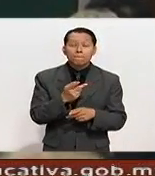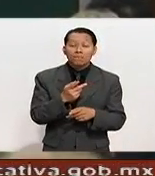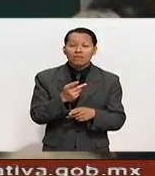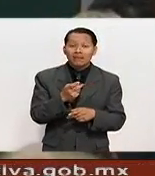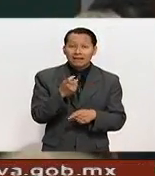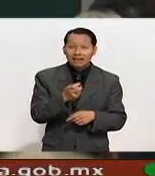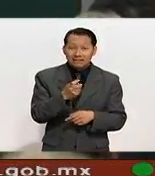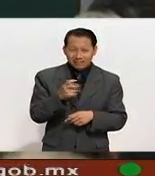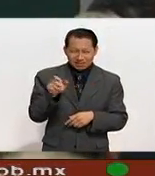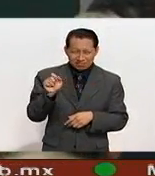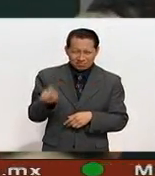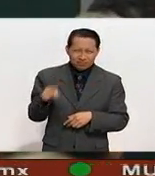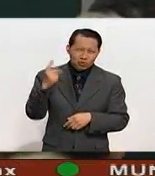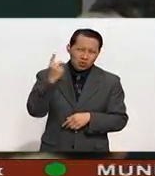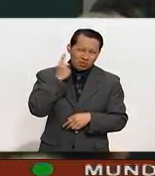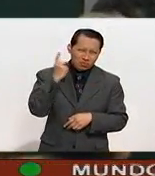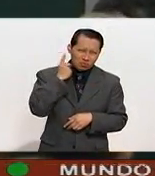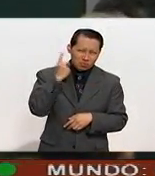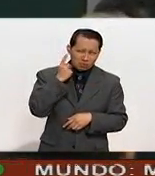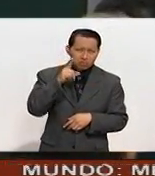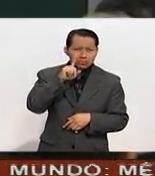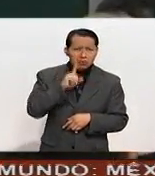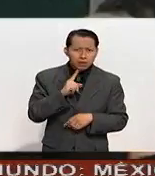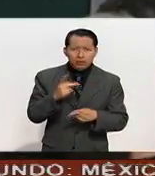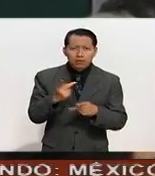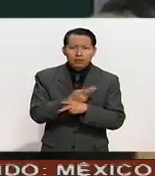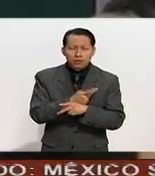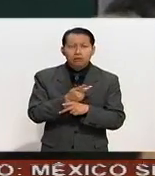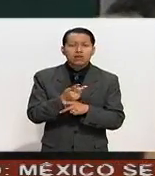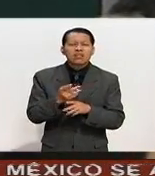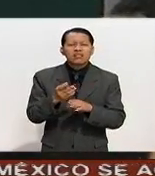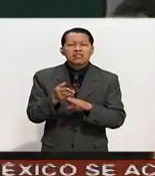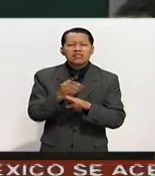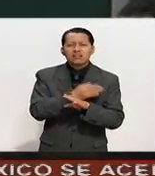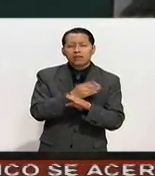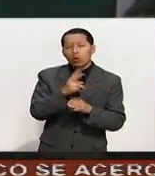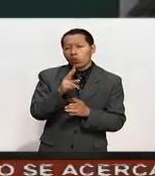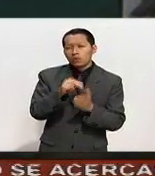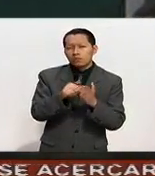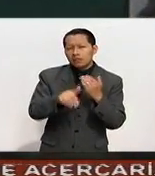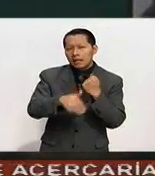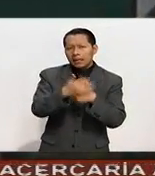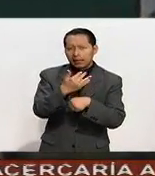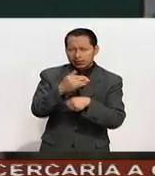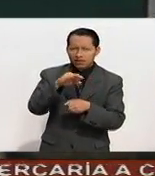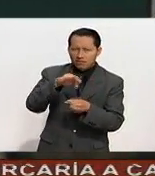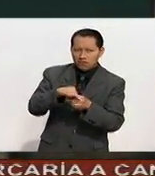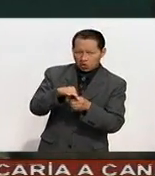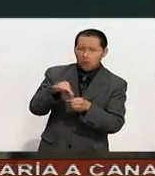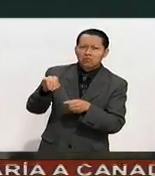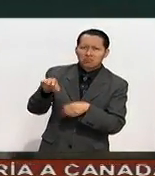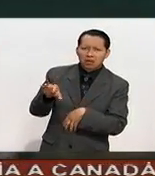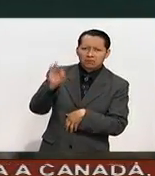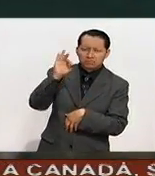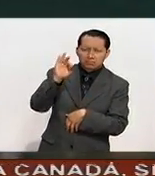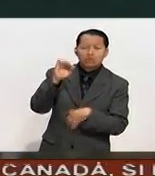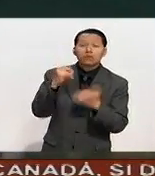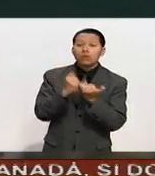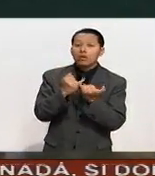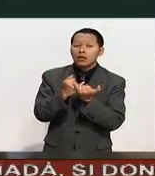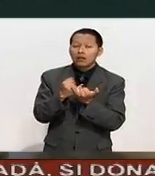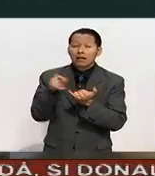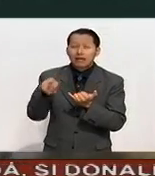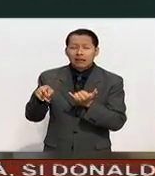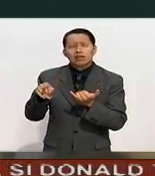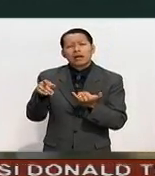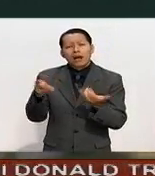integrante del Parlamento él había sido electa apenas en el 2015 y viene de ser una muy importante activista en